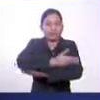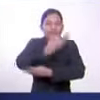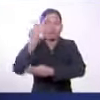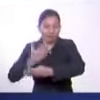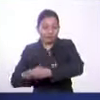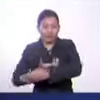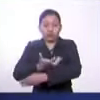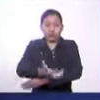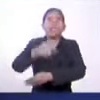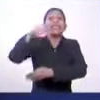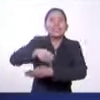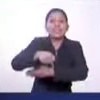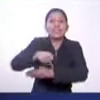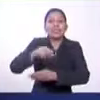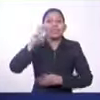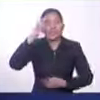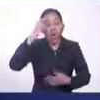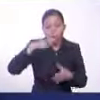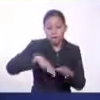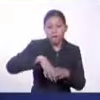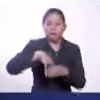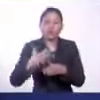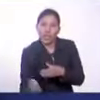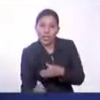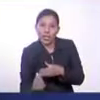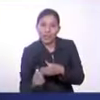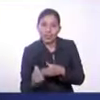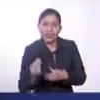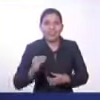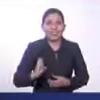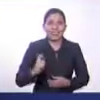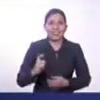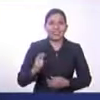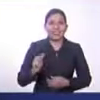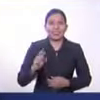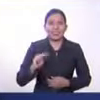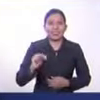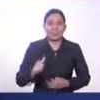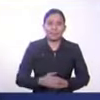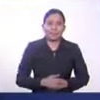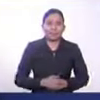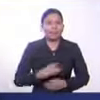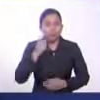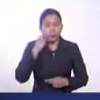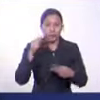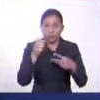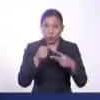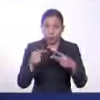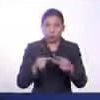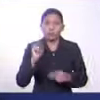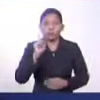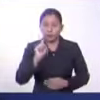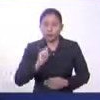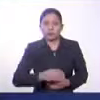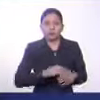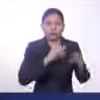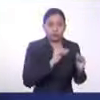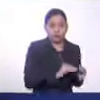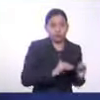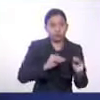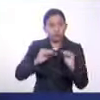externo. Cuando hablamos de migración, fíjate que existen dos formas de hacerlo, o dos tipos. Hablamos de una